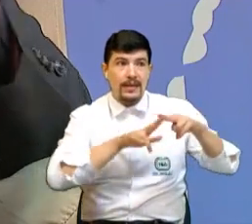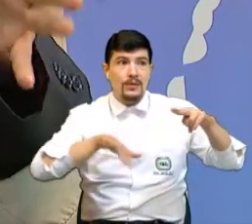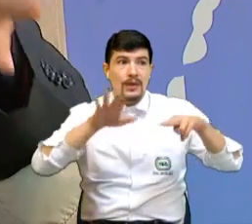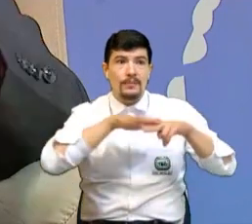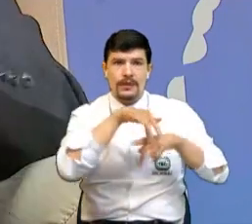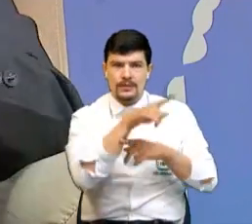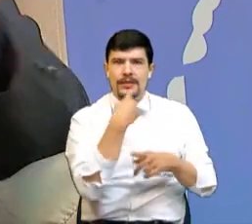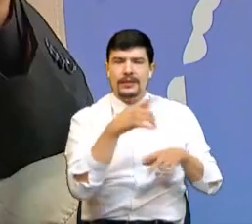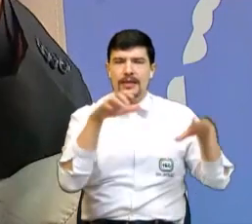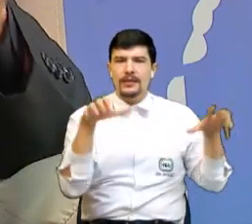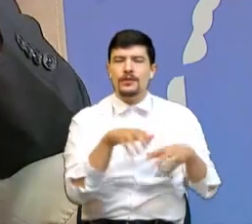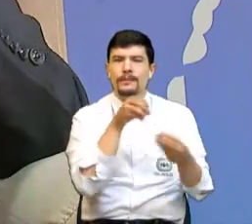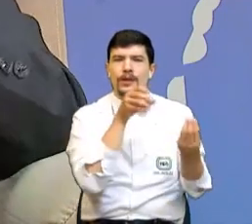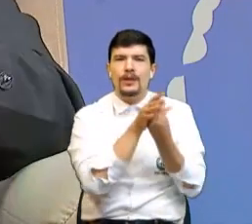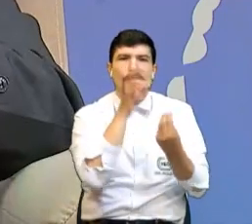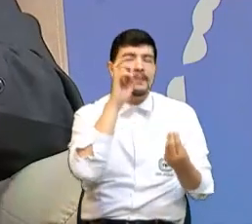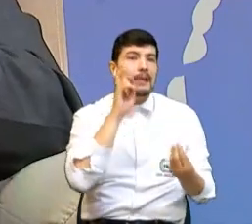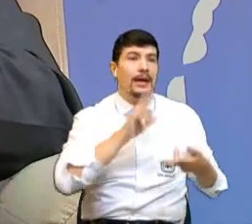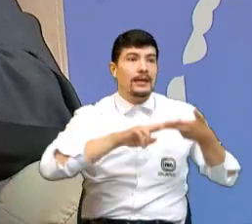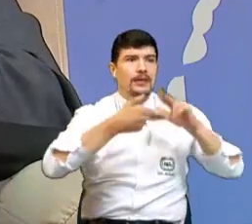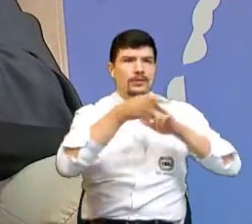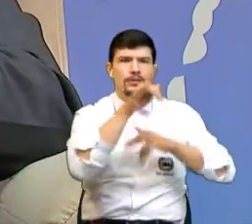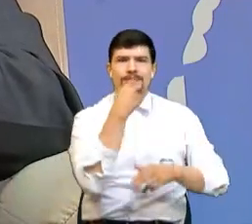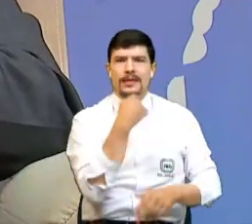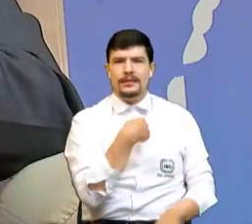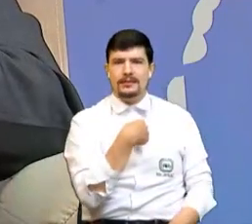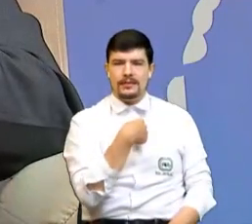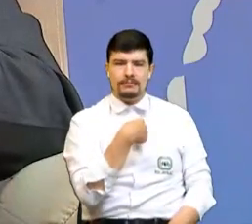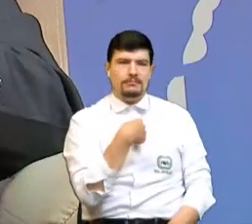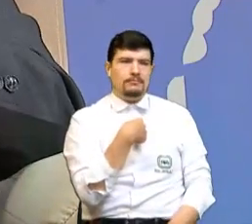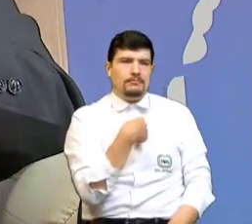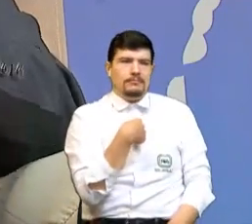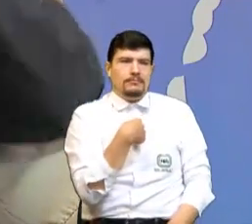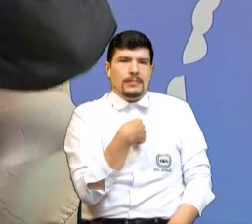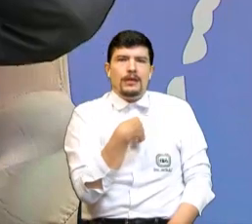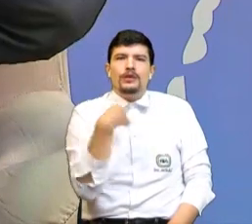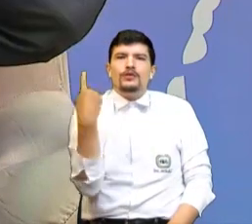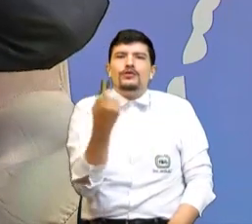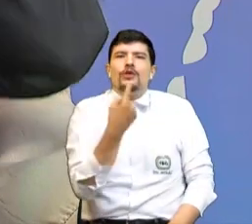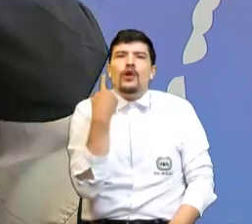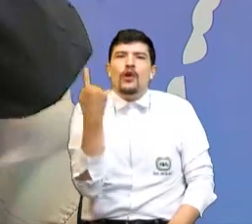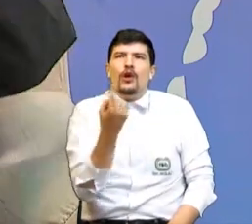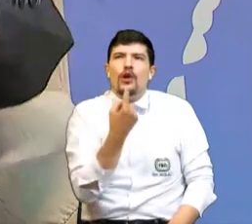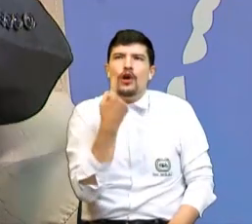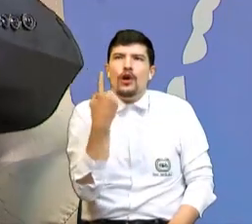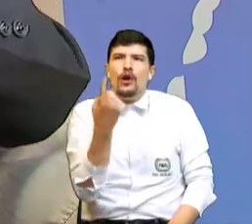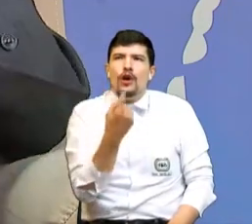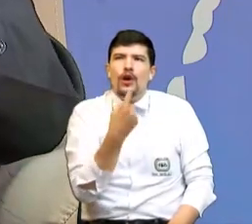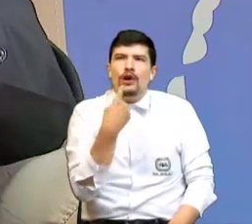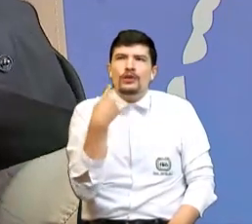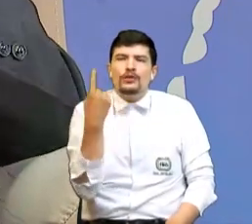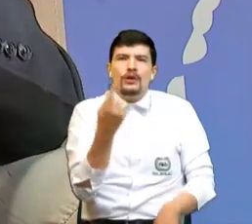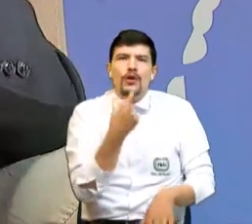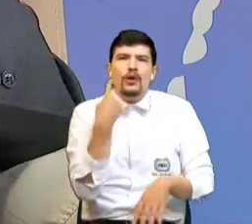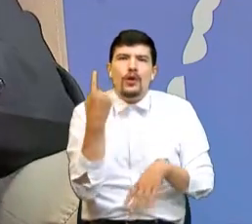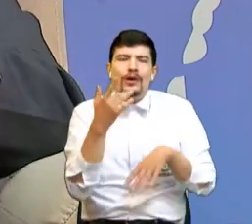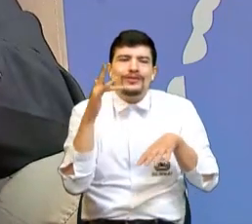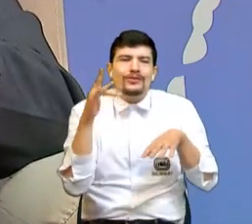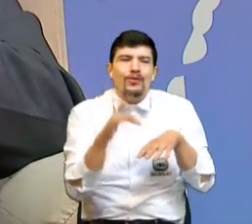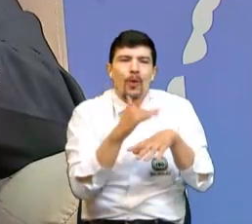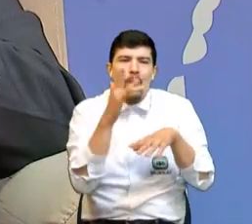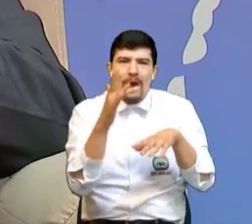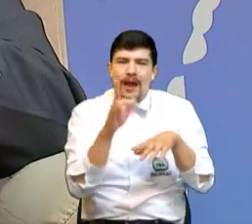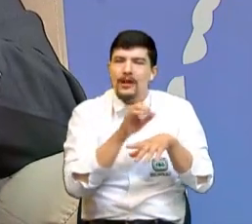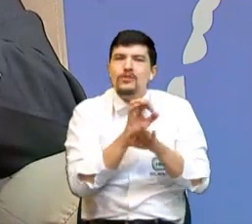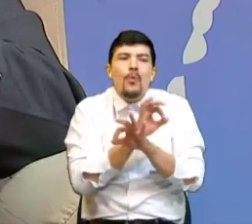lo refiere de actos sexuales respecto a él. Me dice que hubo solo actos sexuales, que no hubo penetración, que no hubo acceso